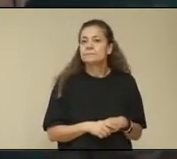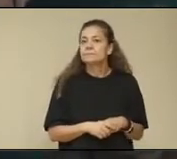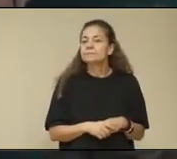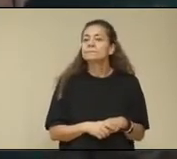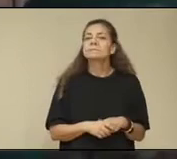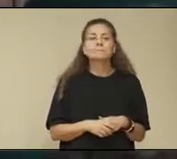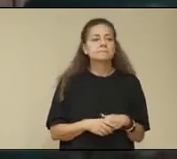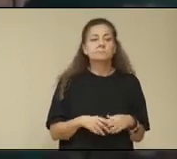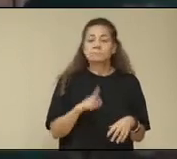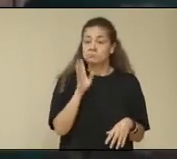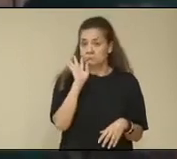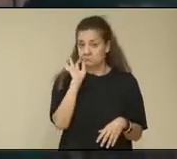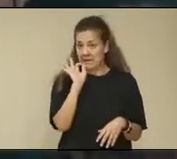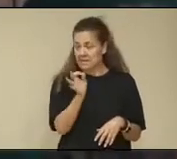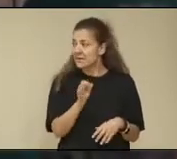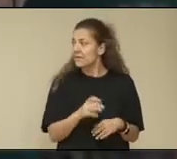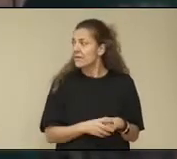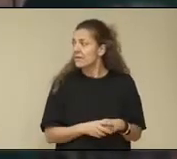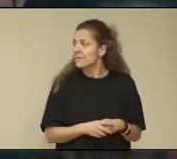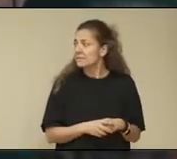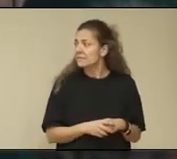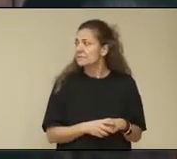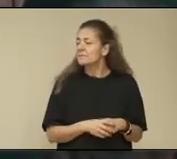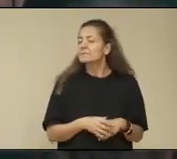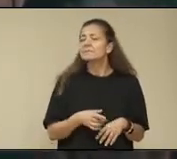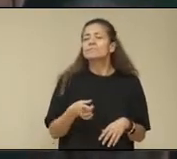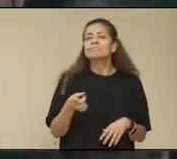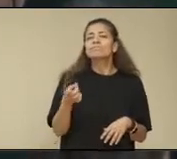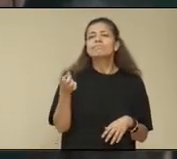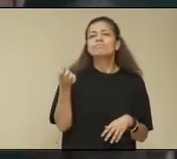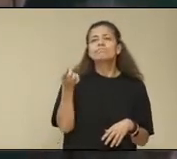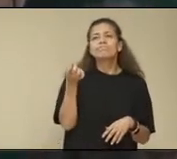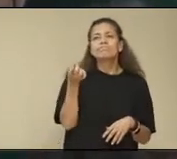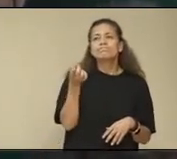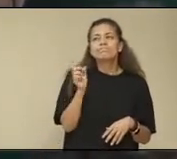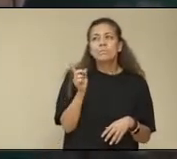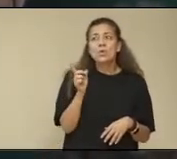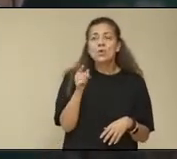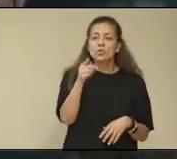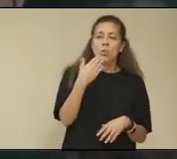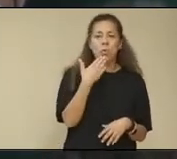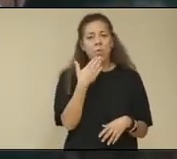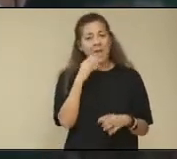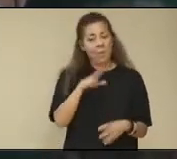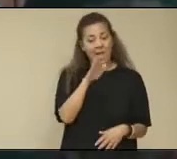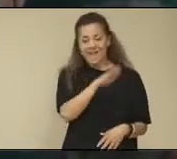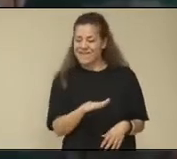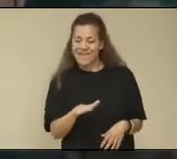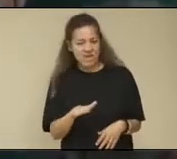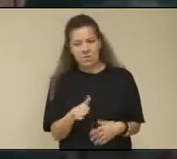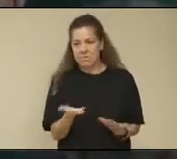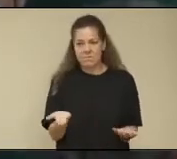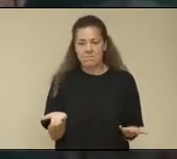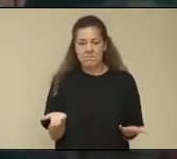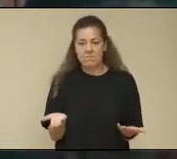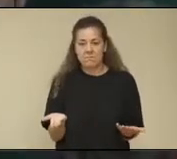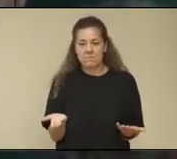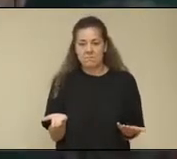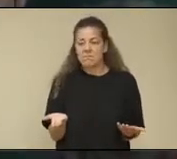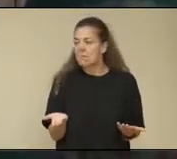Bueno, sí, efectivamente, no es exactamente como un niño, pero es cercano a un niño, es decir, puedes tener